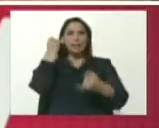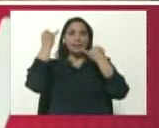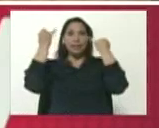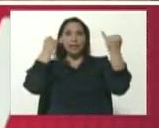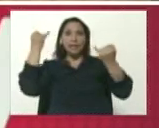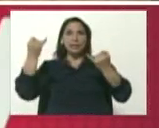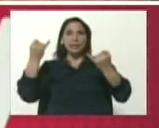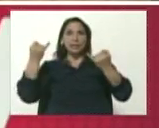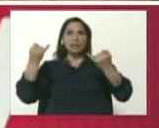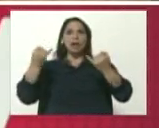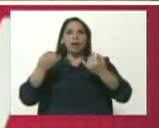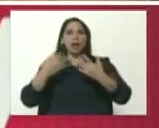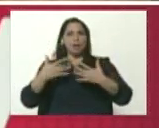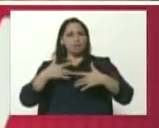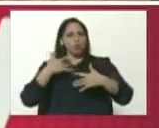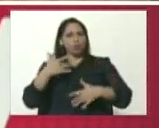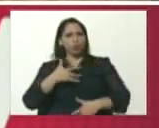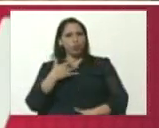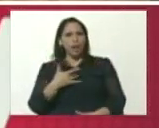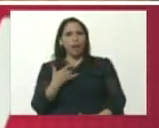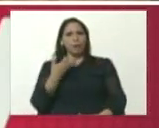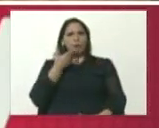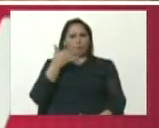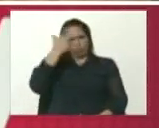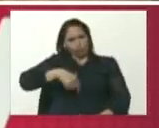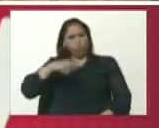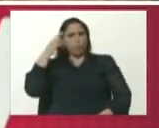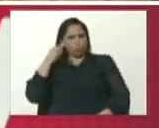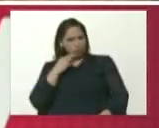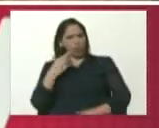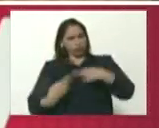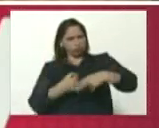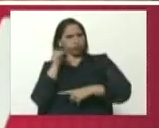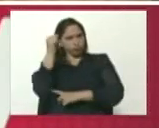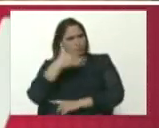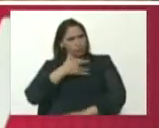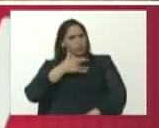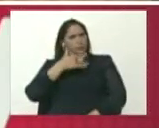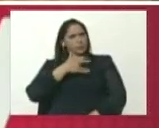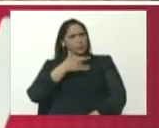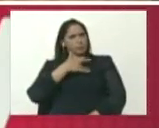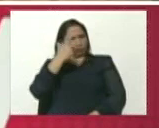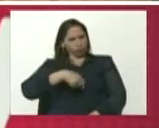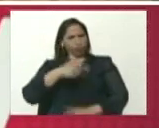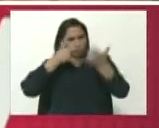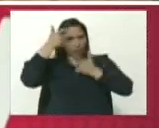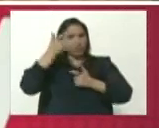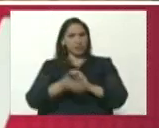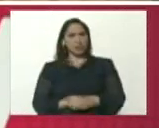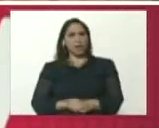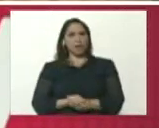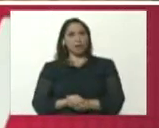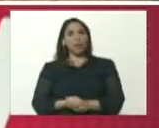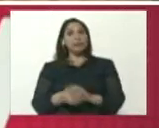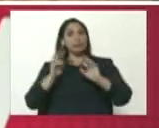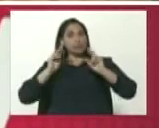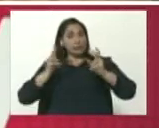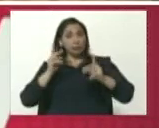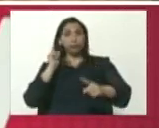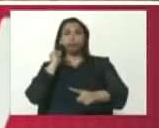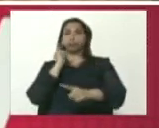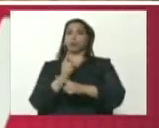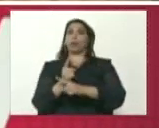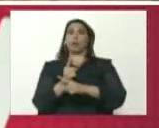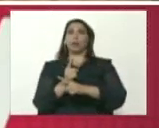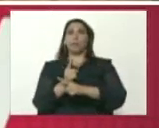Pero para un revolucionario, para un bolivariano sobre todo, un revolucionario bolivariano y chavista, los conceptos tienen que